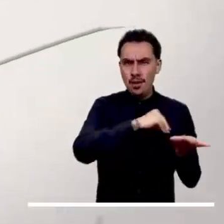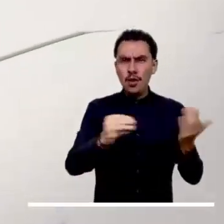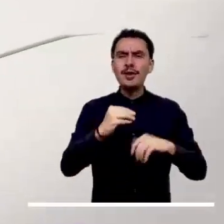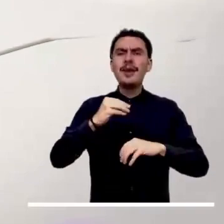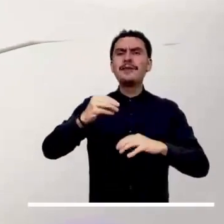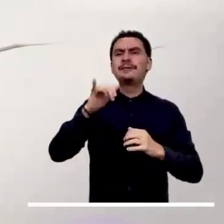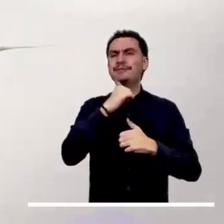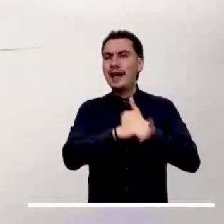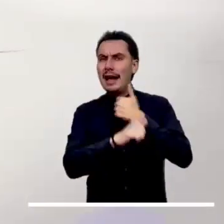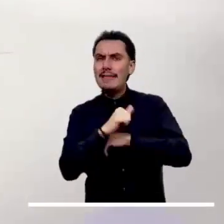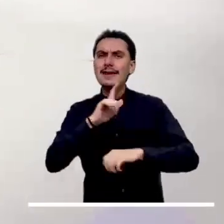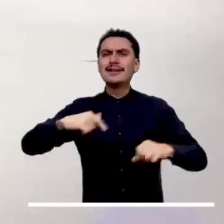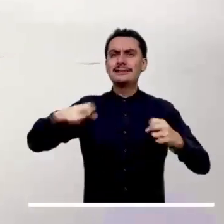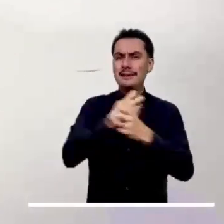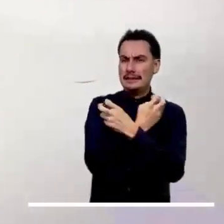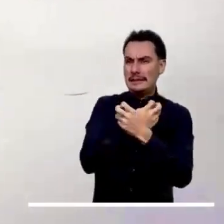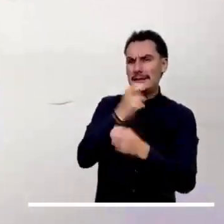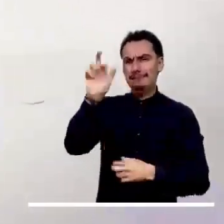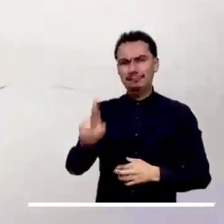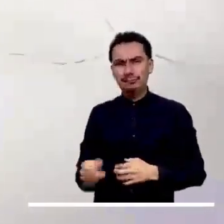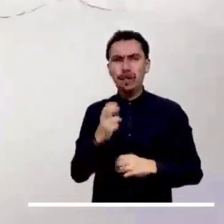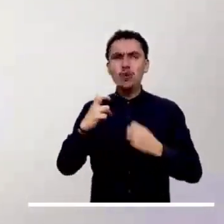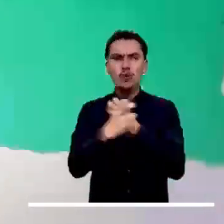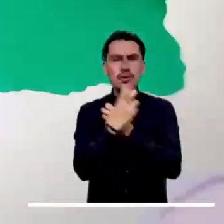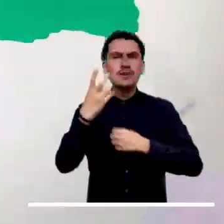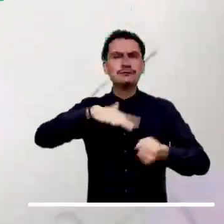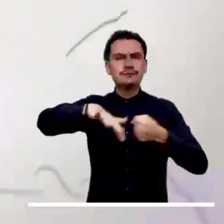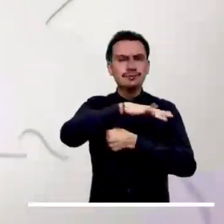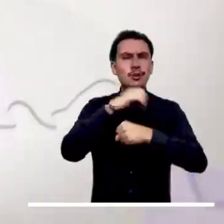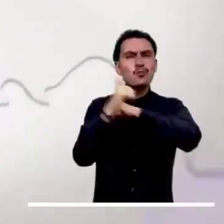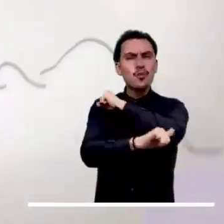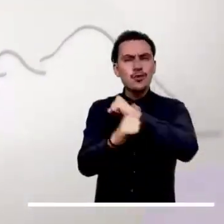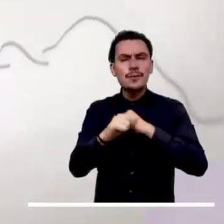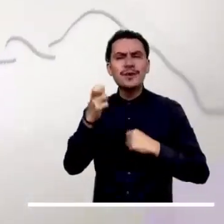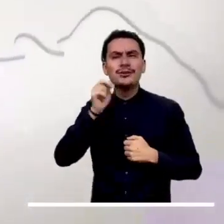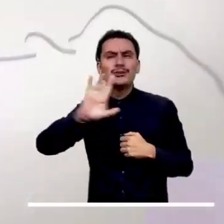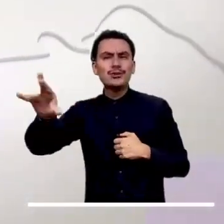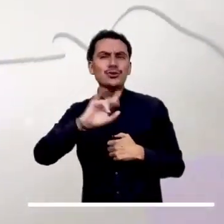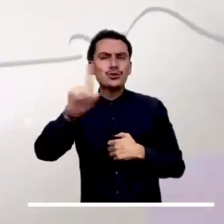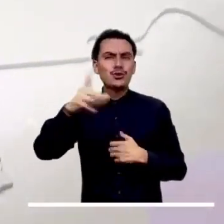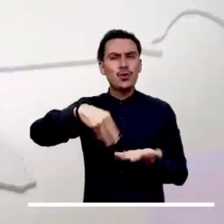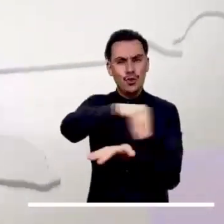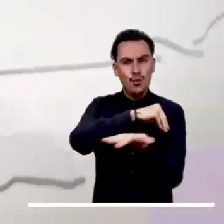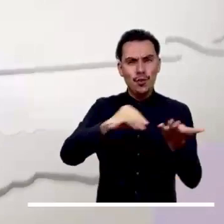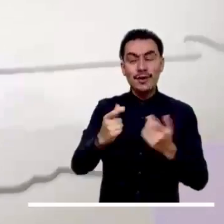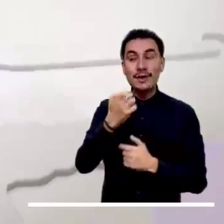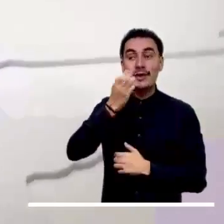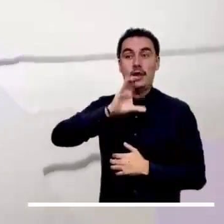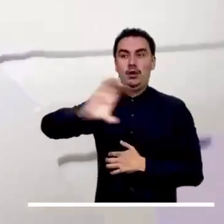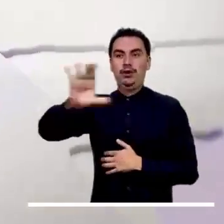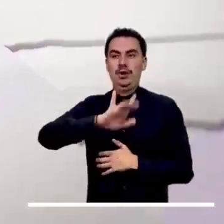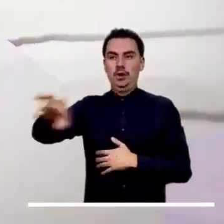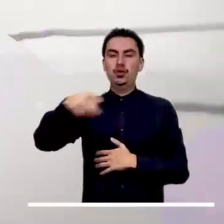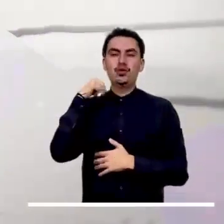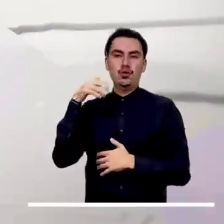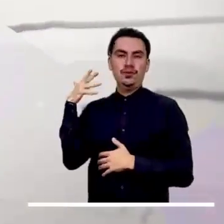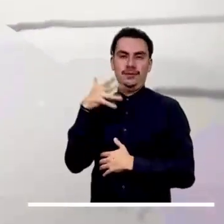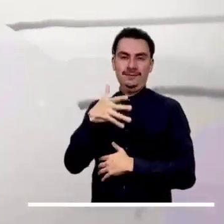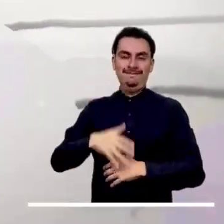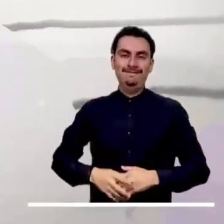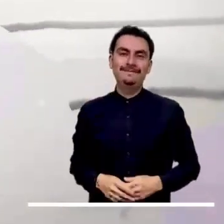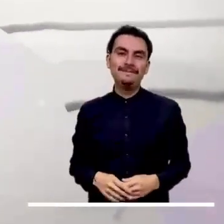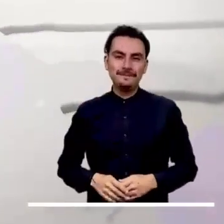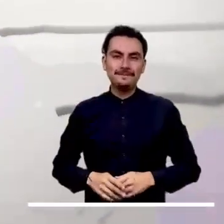podrían ir acompañadas de actividad eléctrica en todo el territorio. En la Orinoquía también se prevé un cielo mayormente nublado